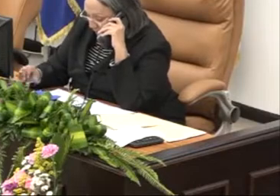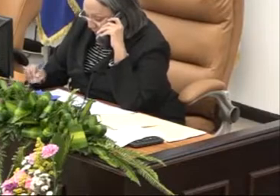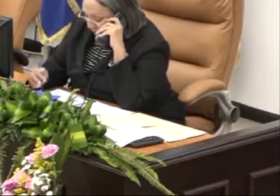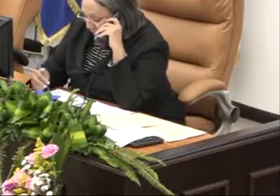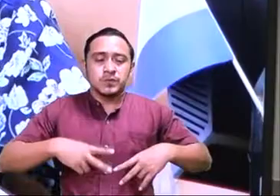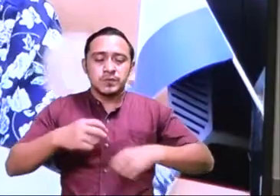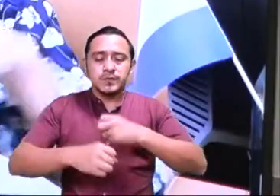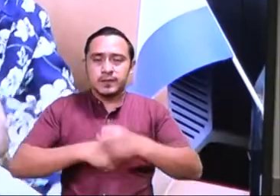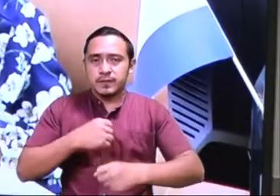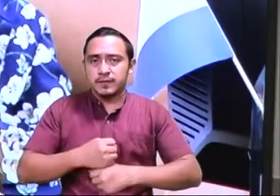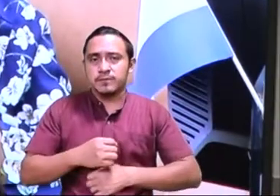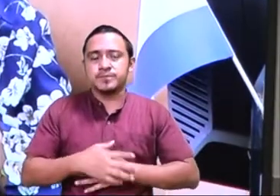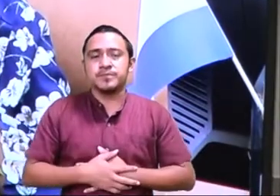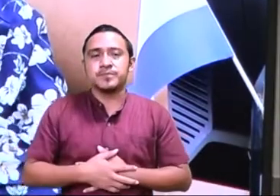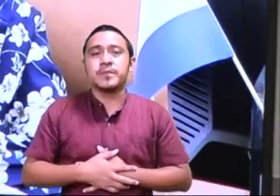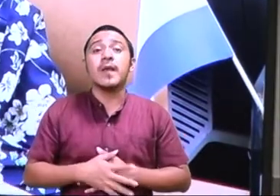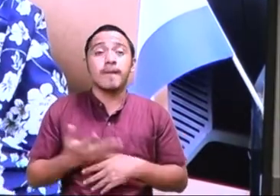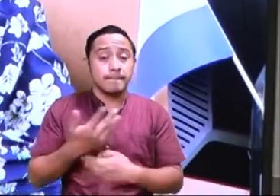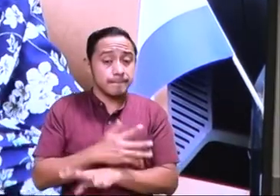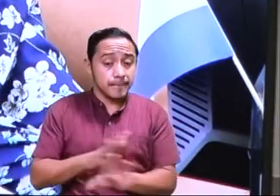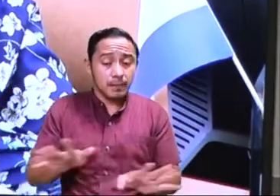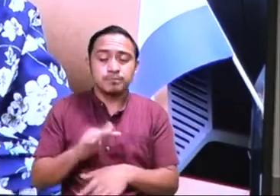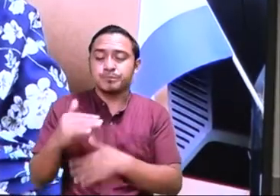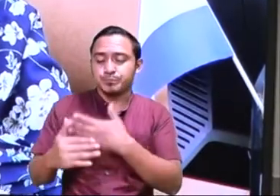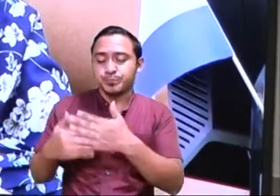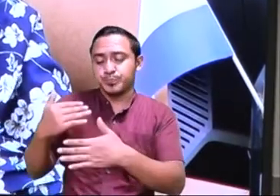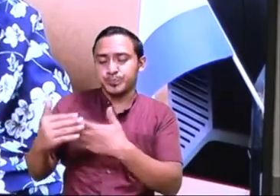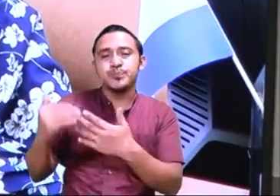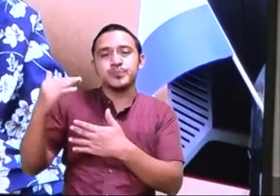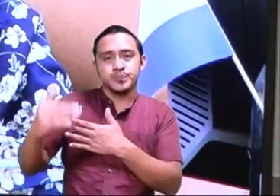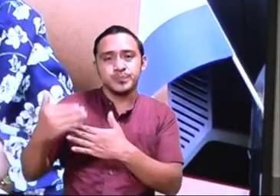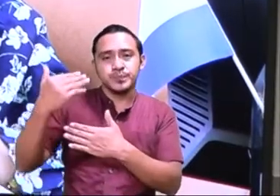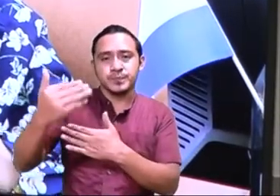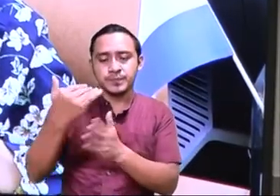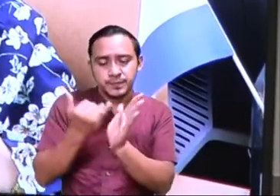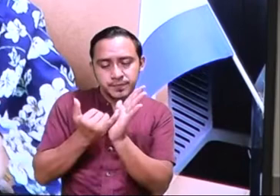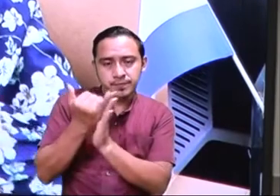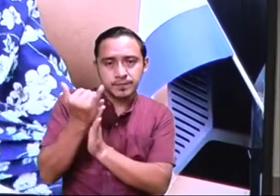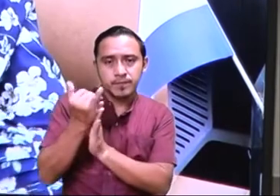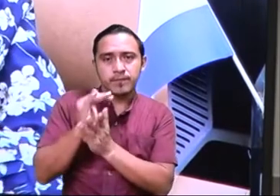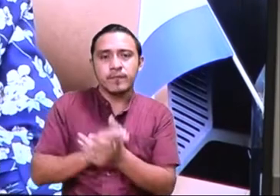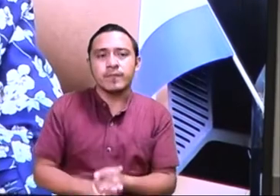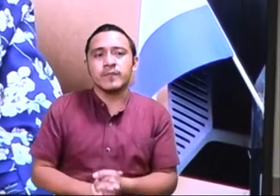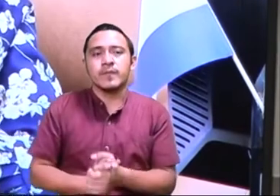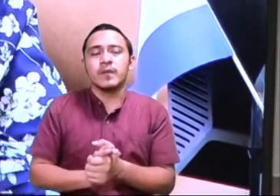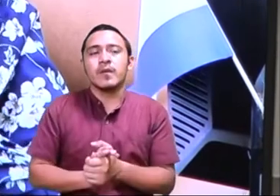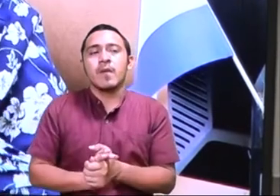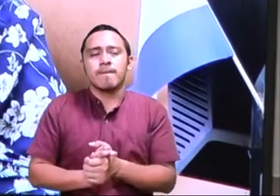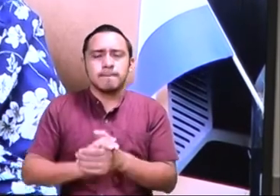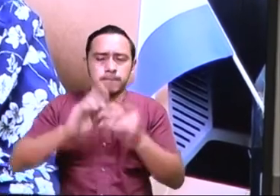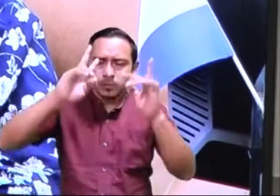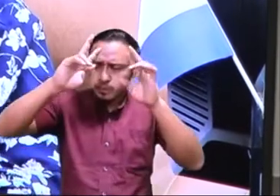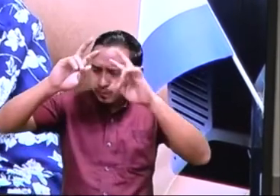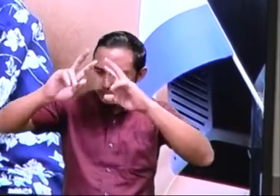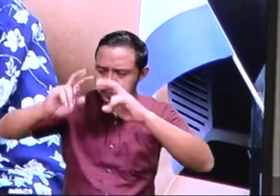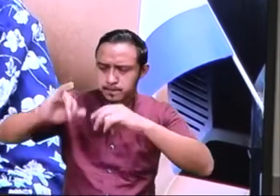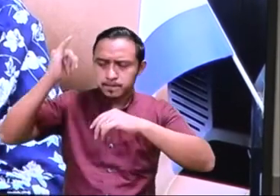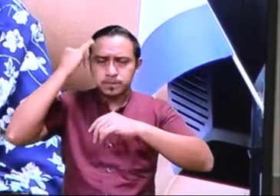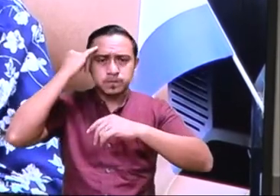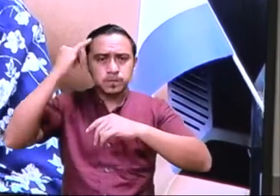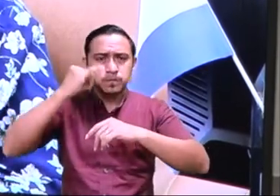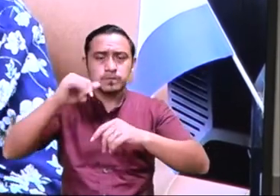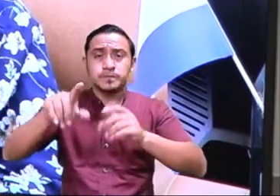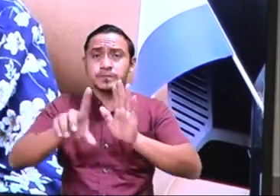requisito de visado. Consecuentemente, se procedió a realizar un estudio pormenorizado de la iniciativa